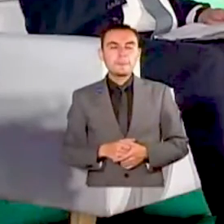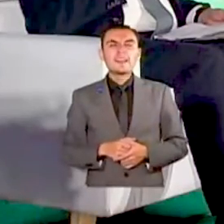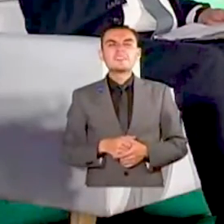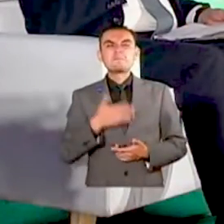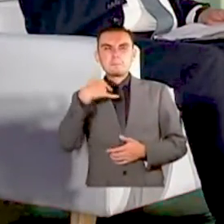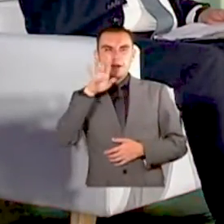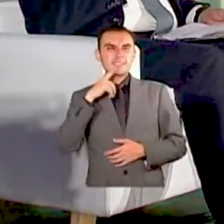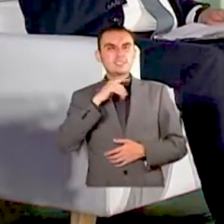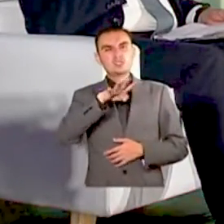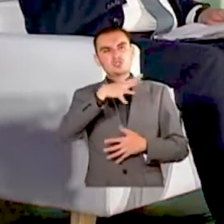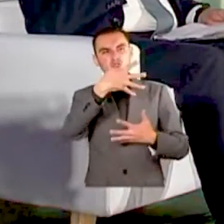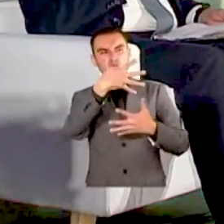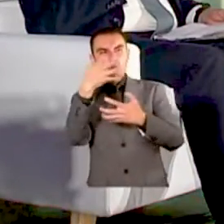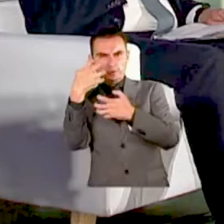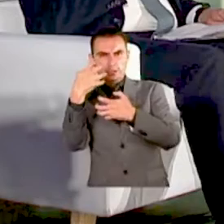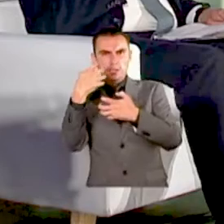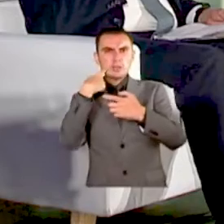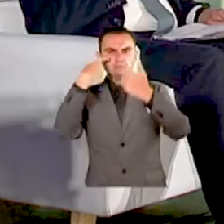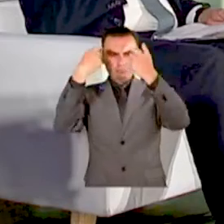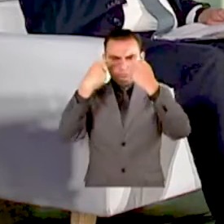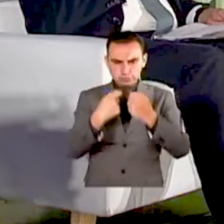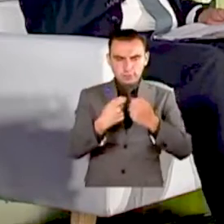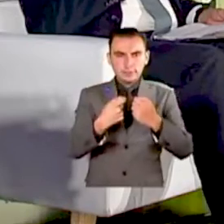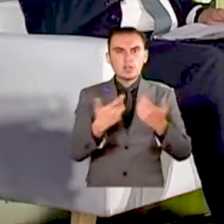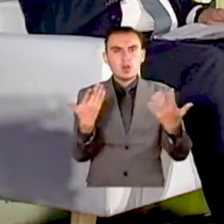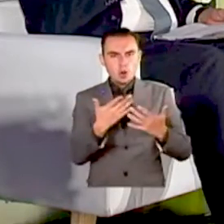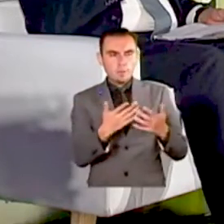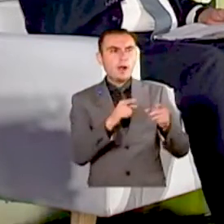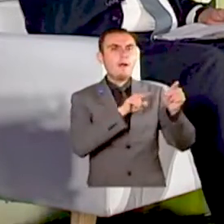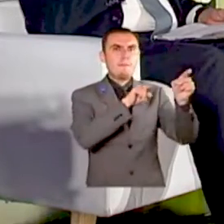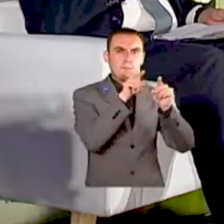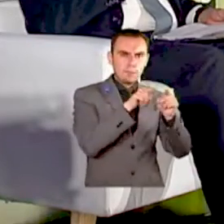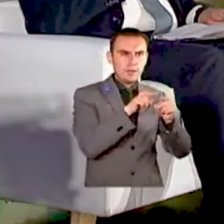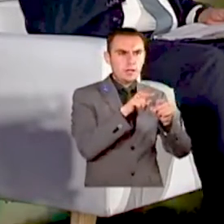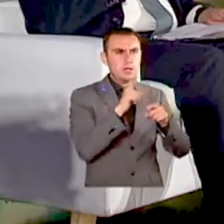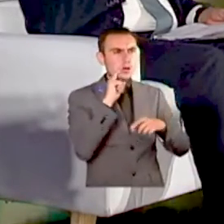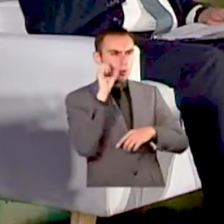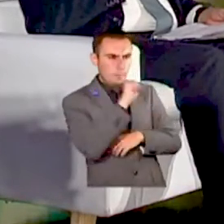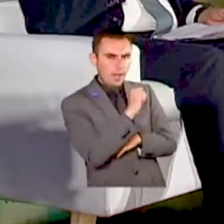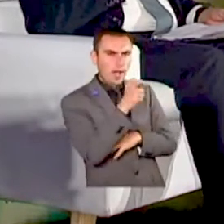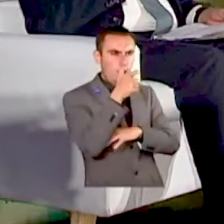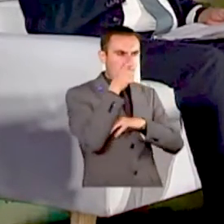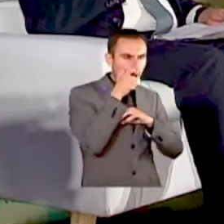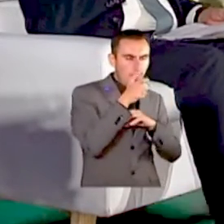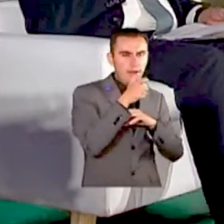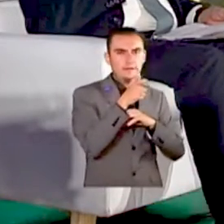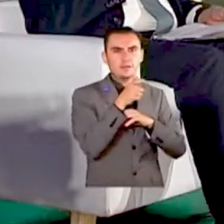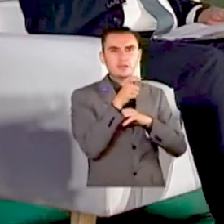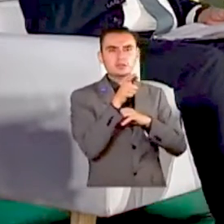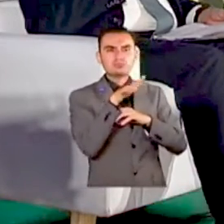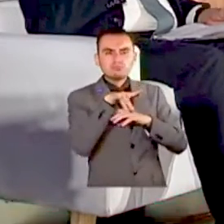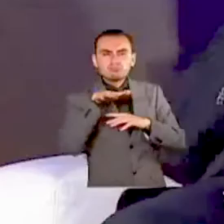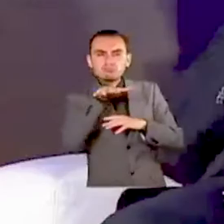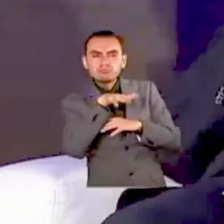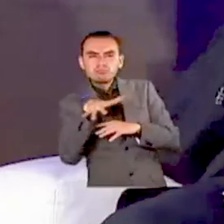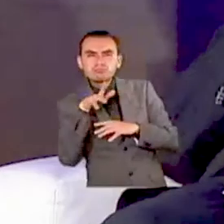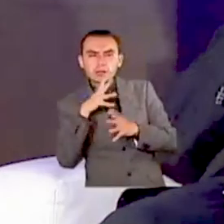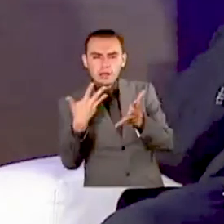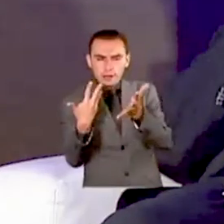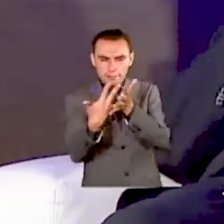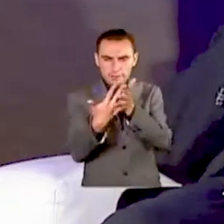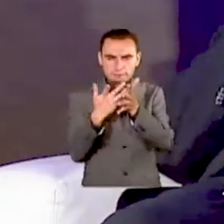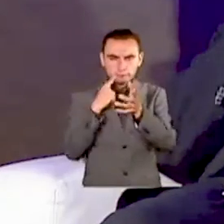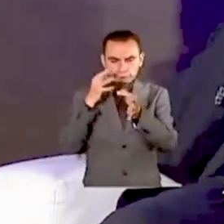más de 900 intervenciones frente a macrocasos, casos, observaciones de víctimas, de medidas de observaciones de audiencias, de